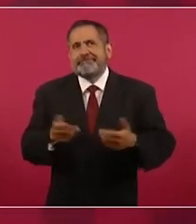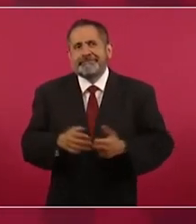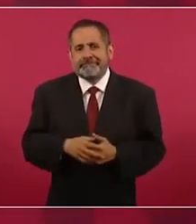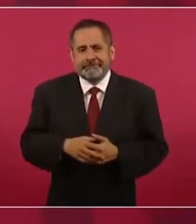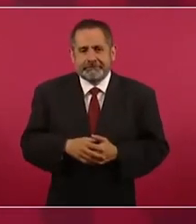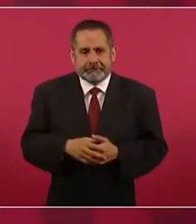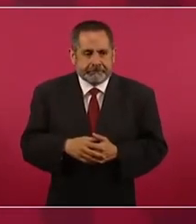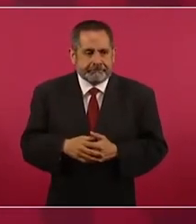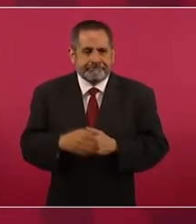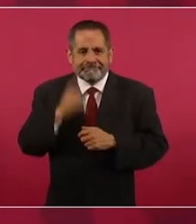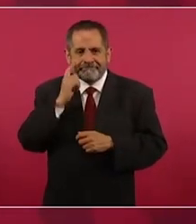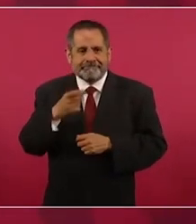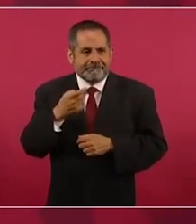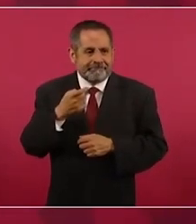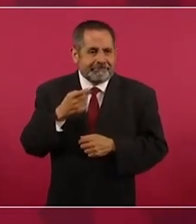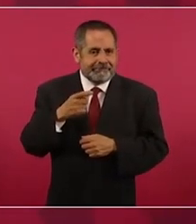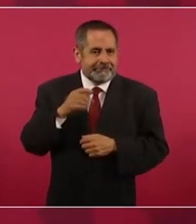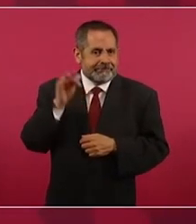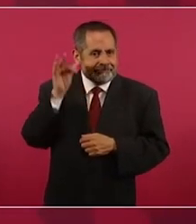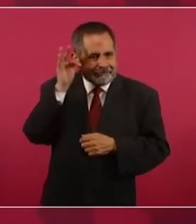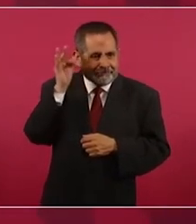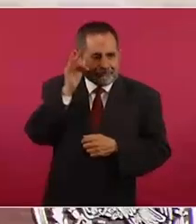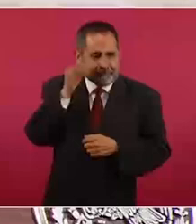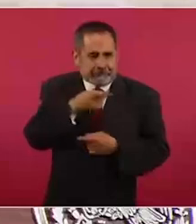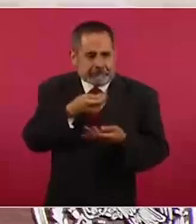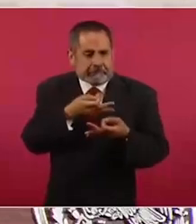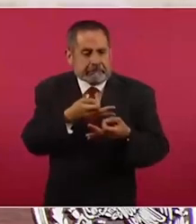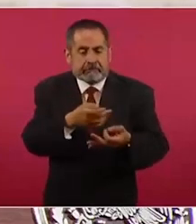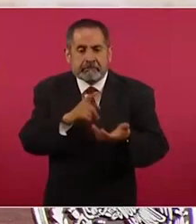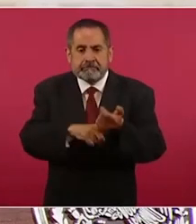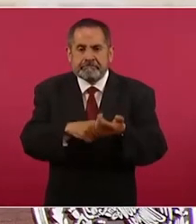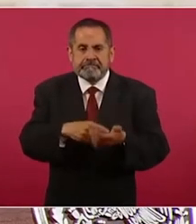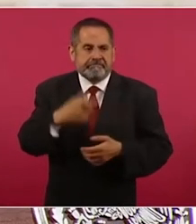la tentación del dinero y del poder,